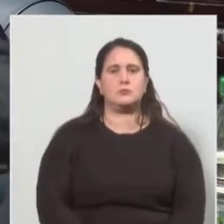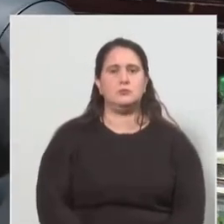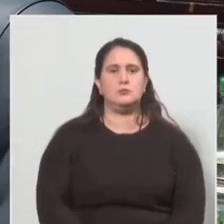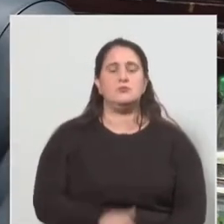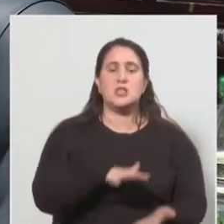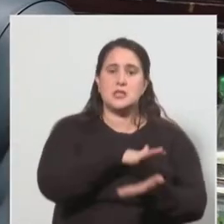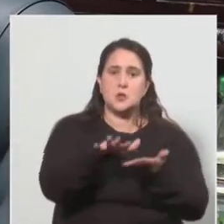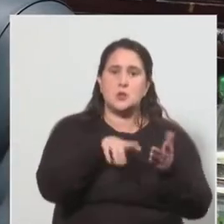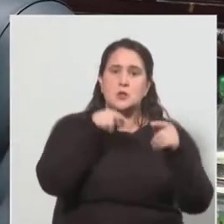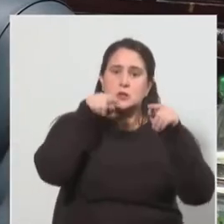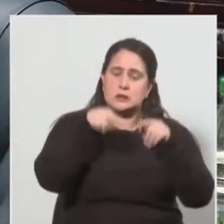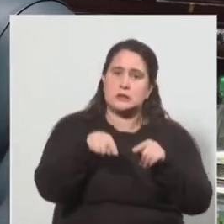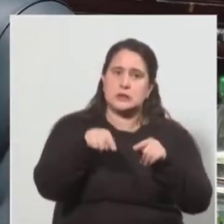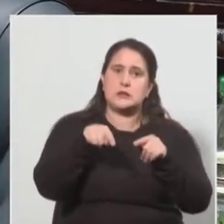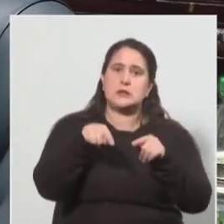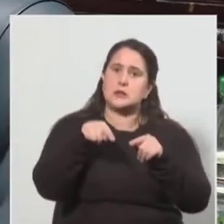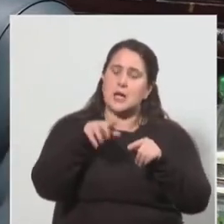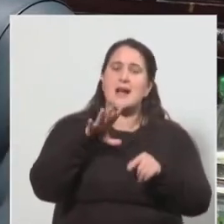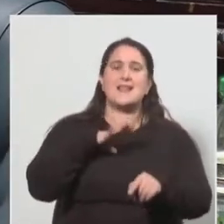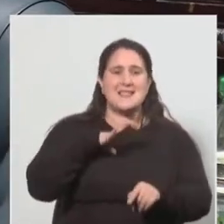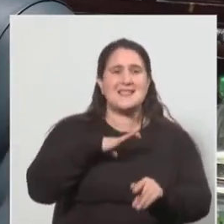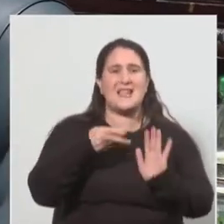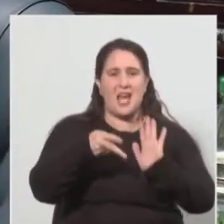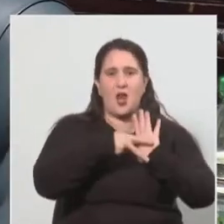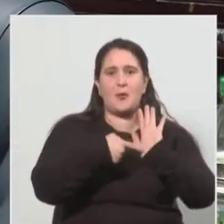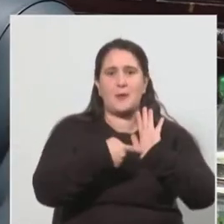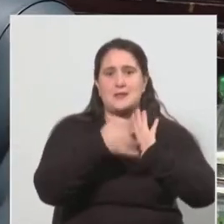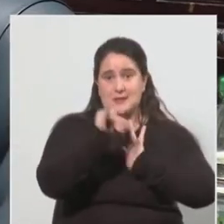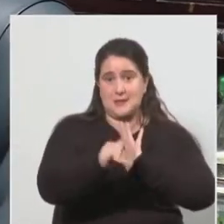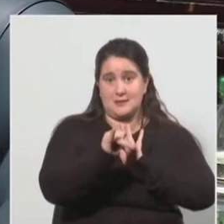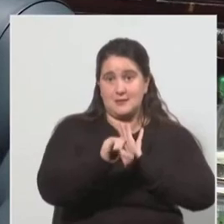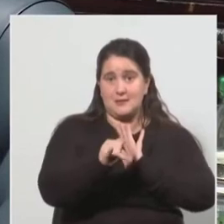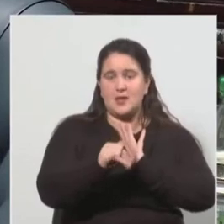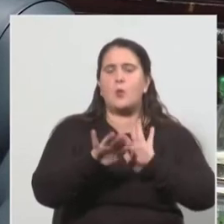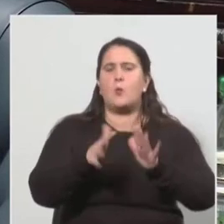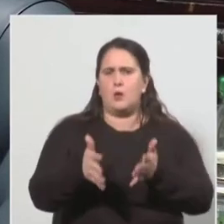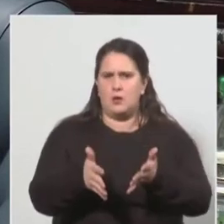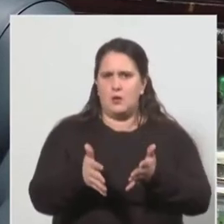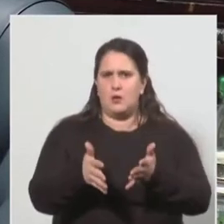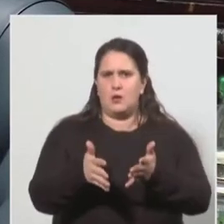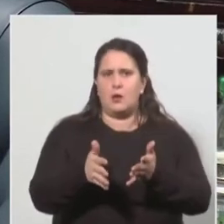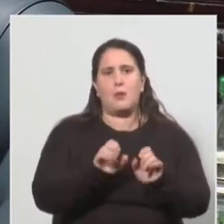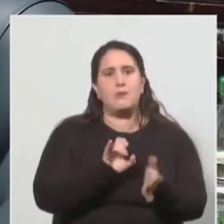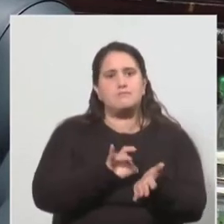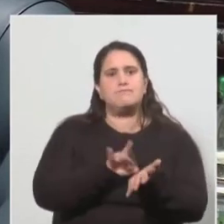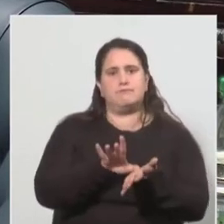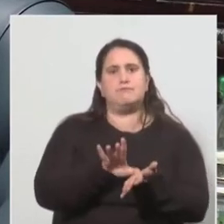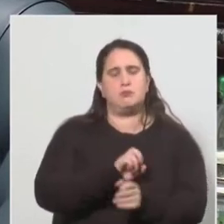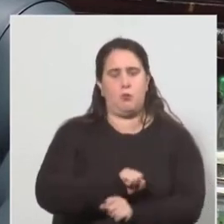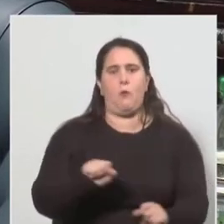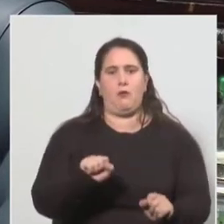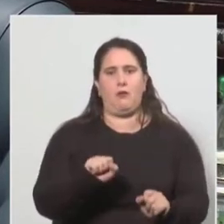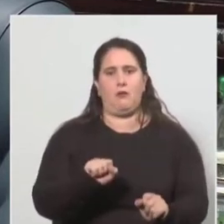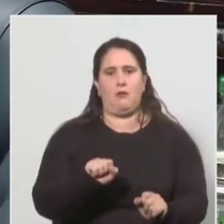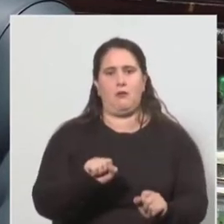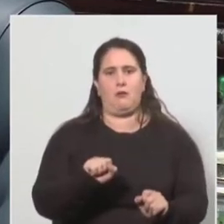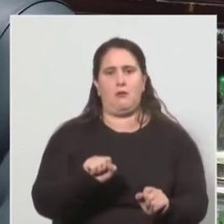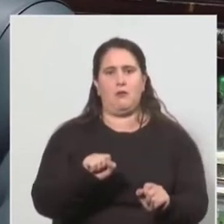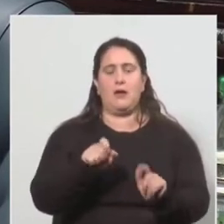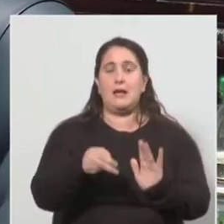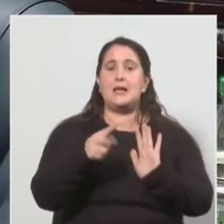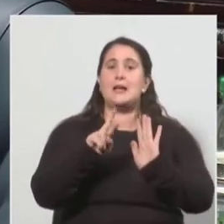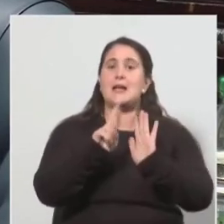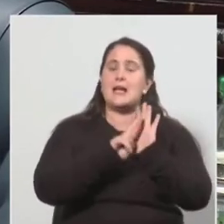Un caso que sí está previsto en la normativa es el de la expulsión. Allí